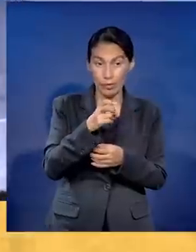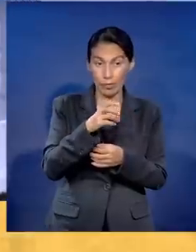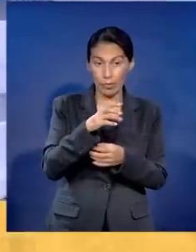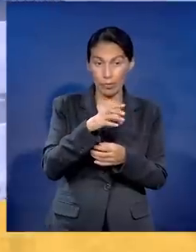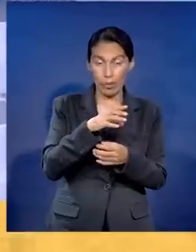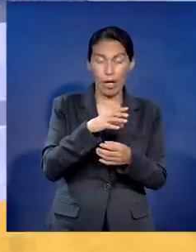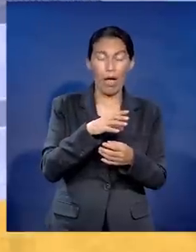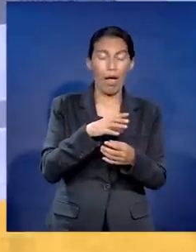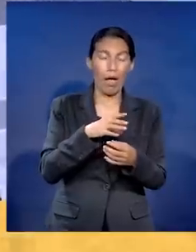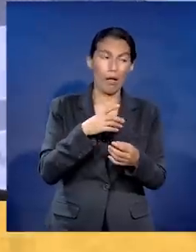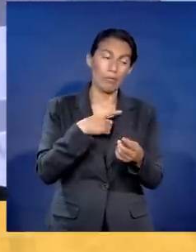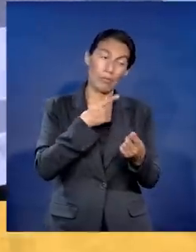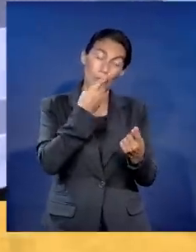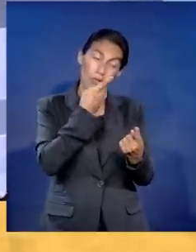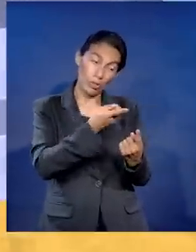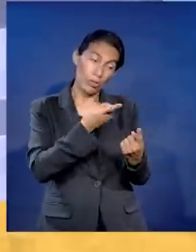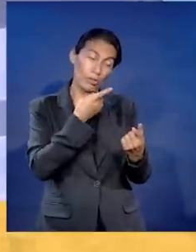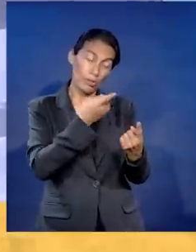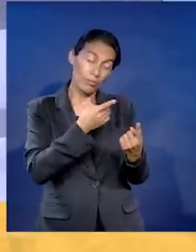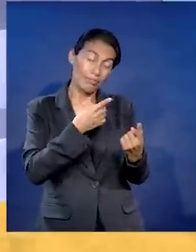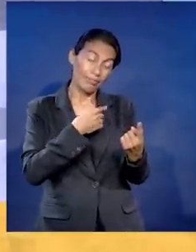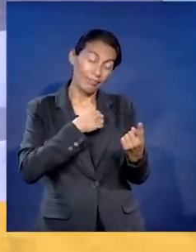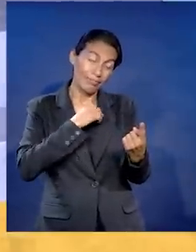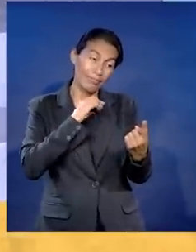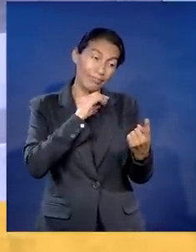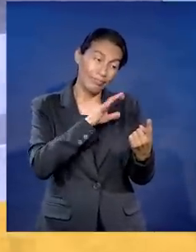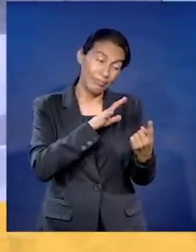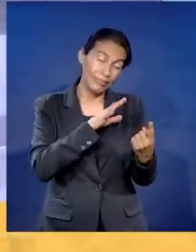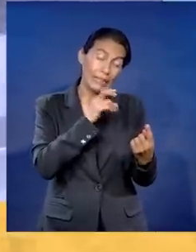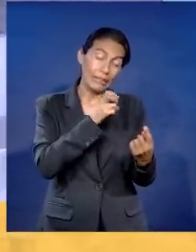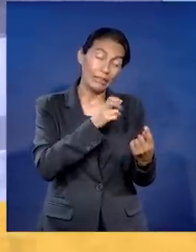puede ser un reflejo de lo que usted le ha proyectado.